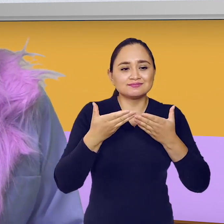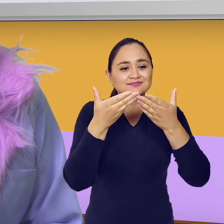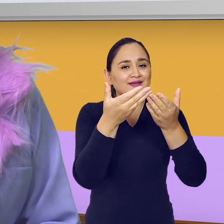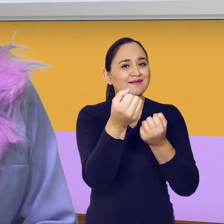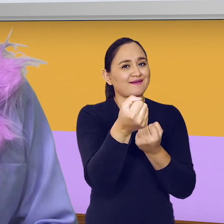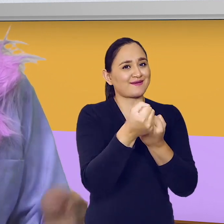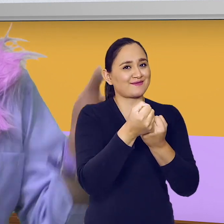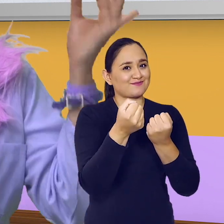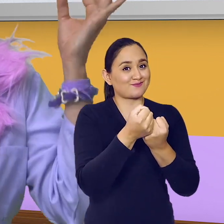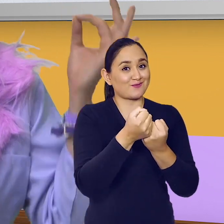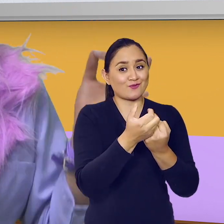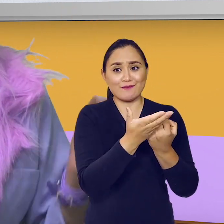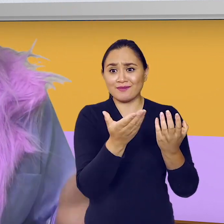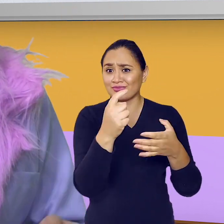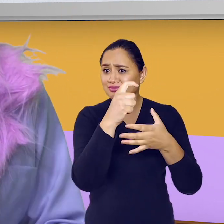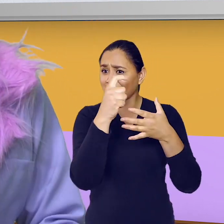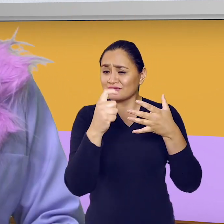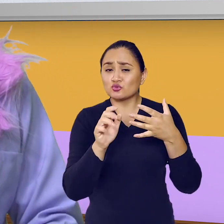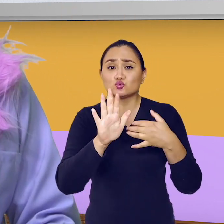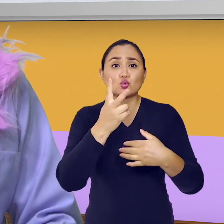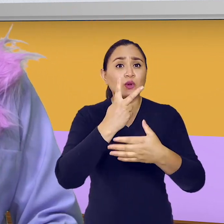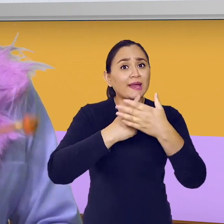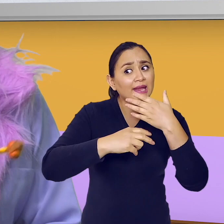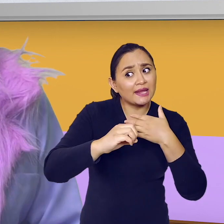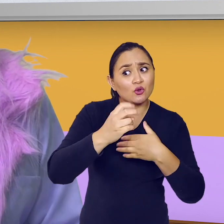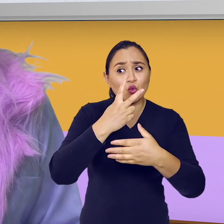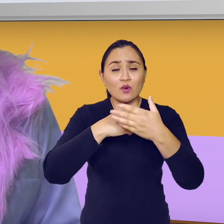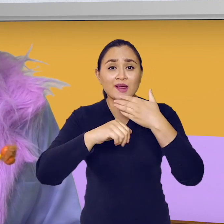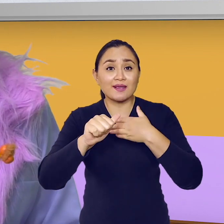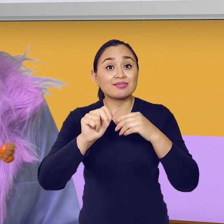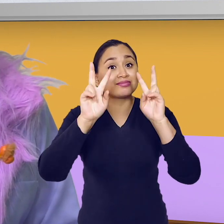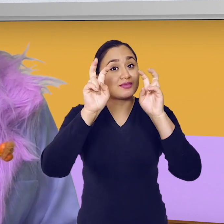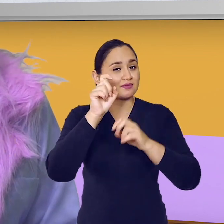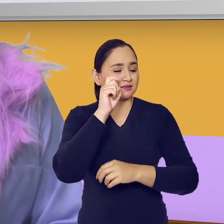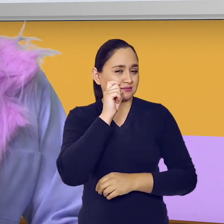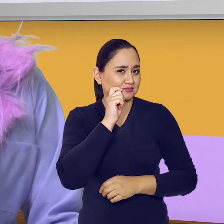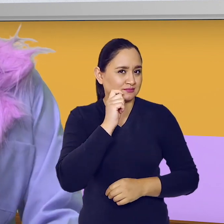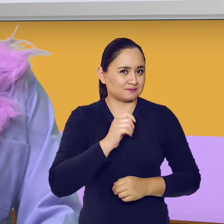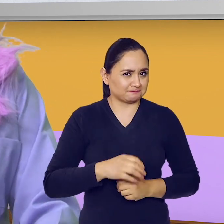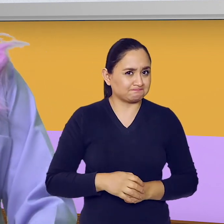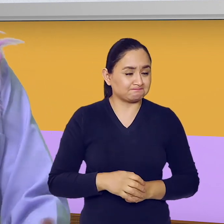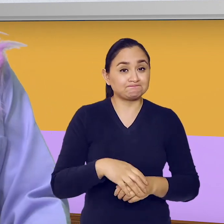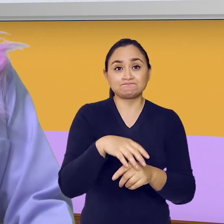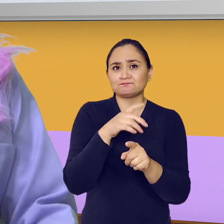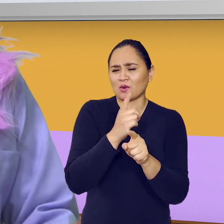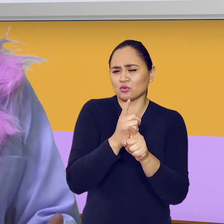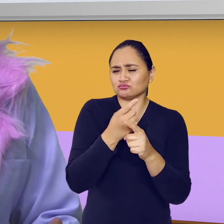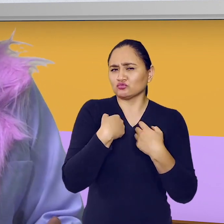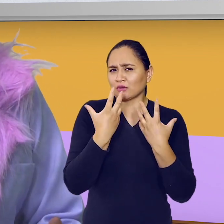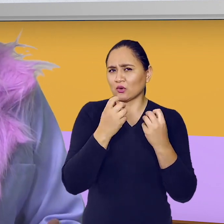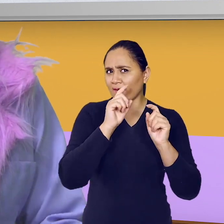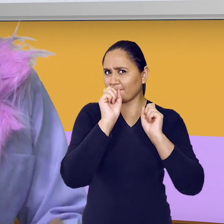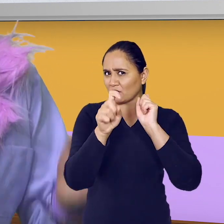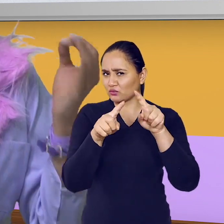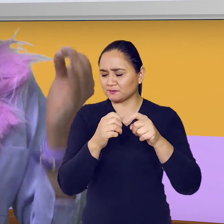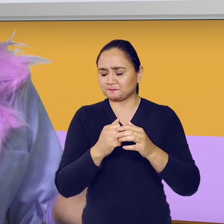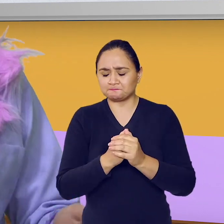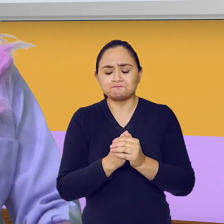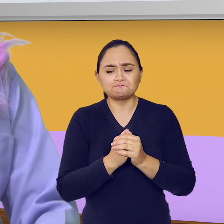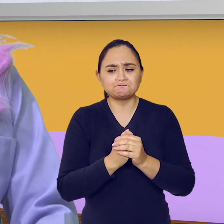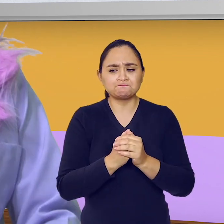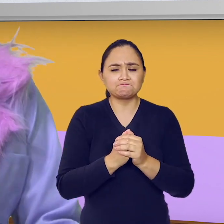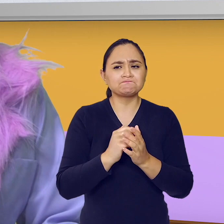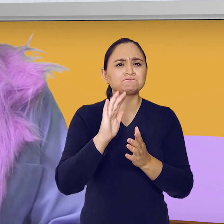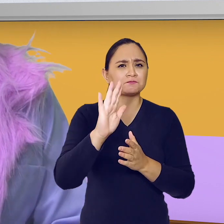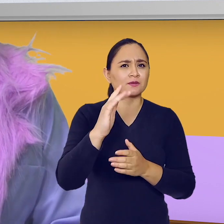apoyo necesario a sus hijos e hijas en temas de sexualidad. Por eso yo quisiera preguntar, ¿cuál